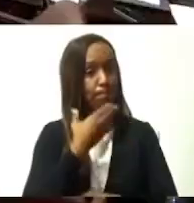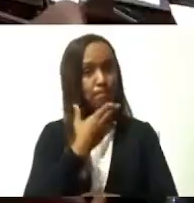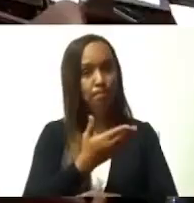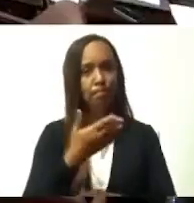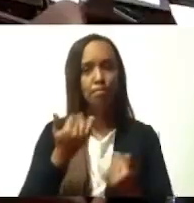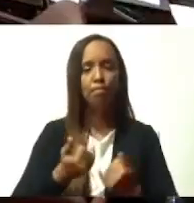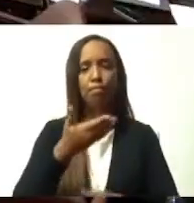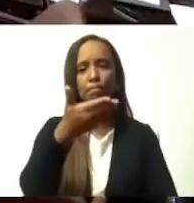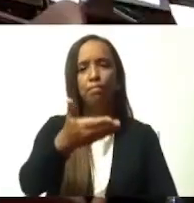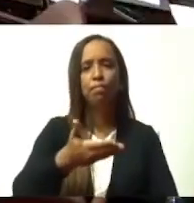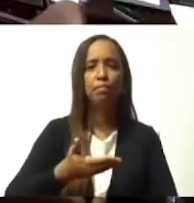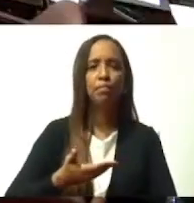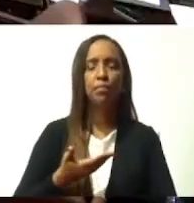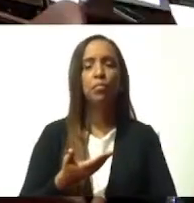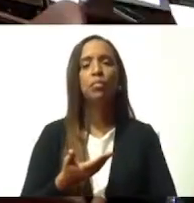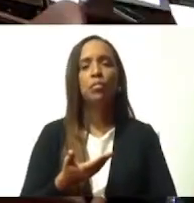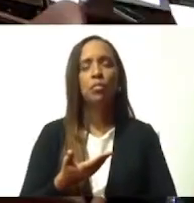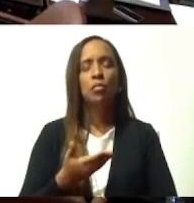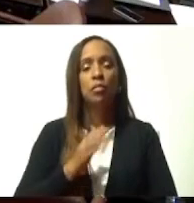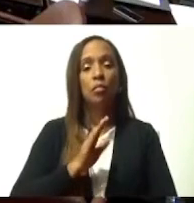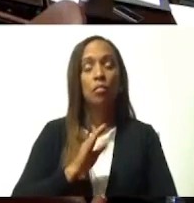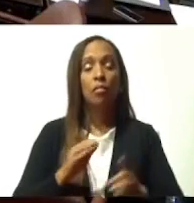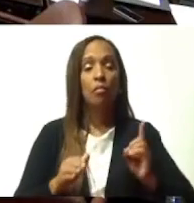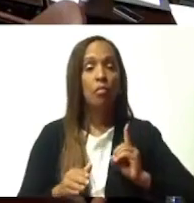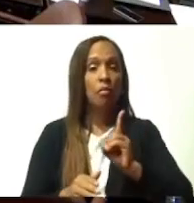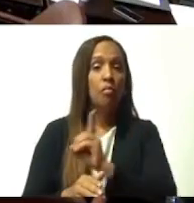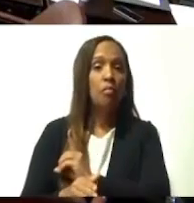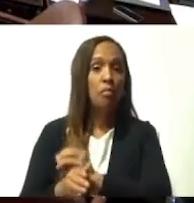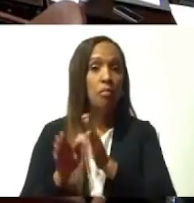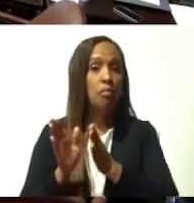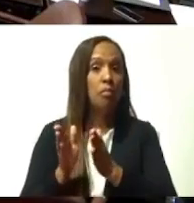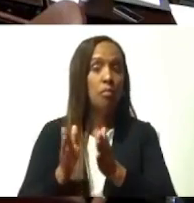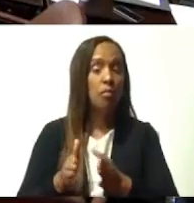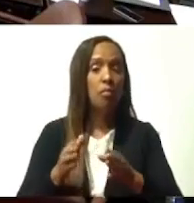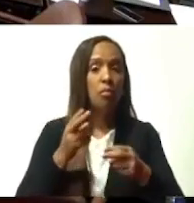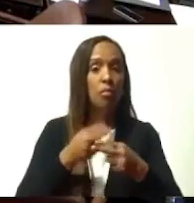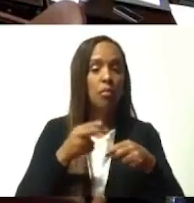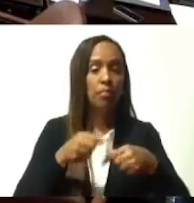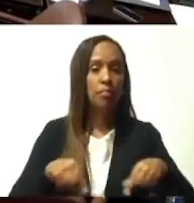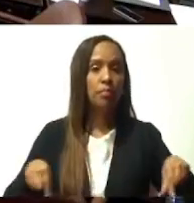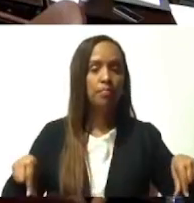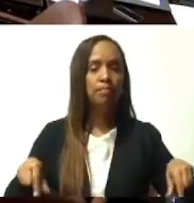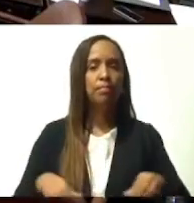Buenas tardes, presidente, bufete directivo, diputados y diputadas.